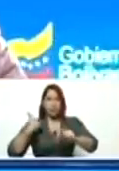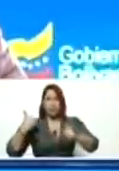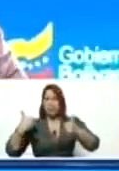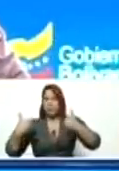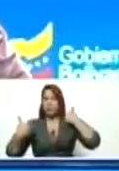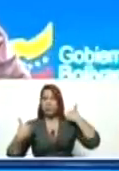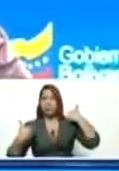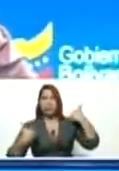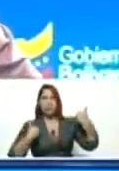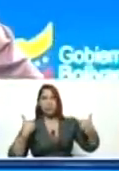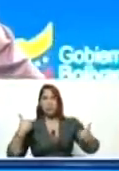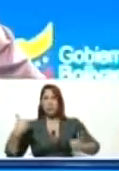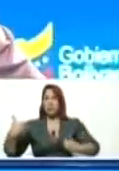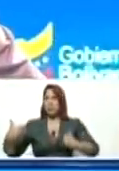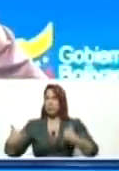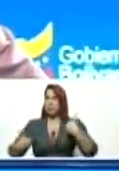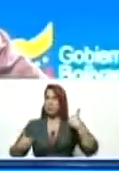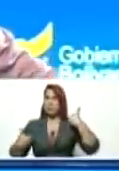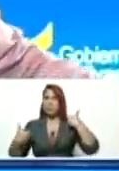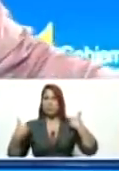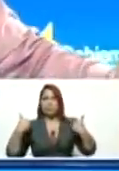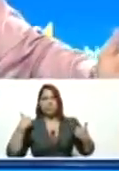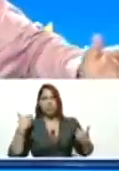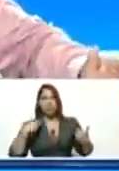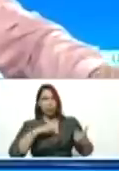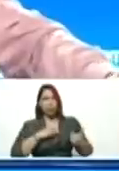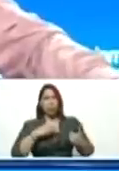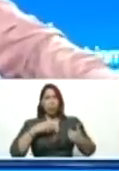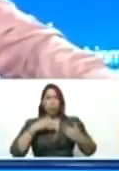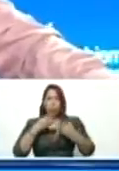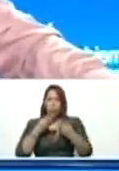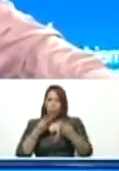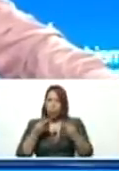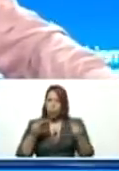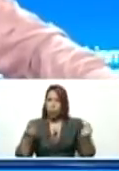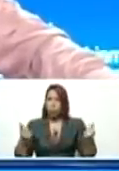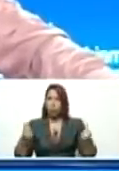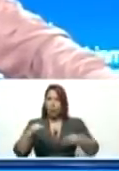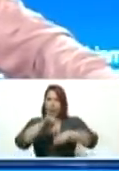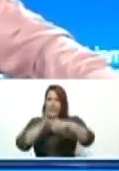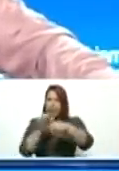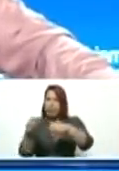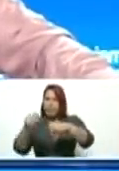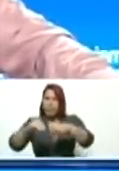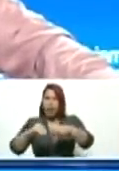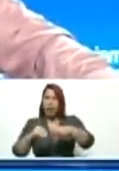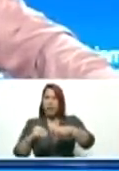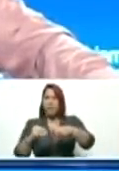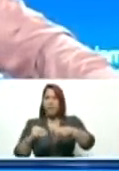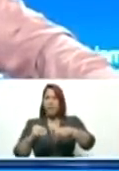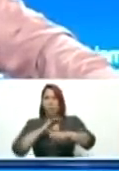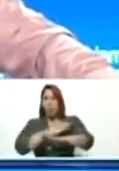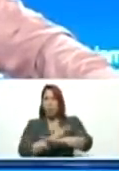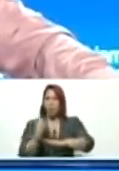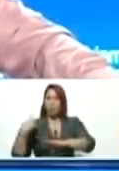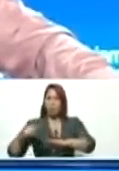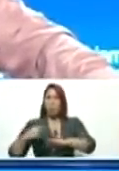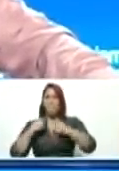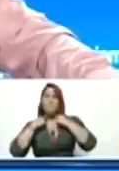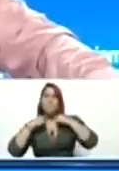supurante no sola y la herida más fuerte que tenemos que tenemos es la